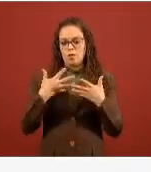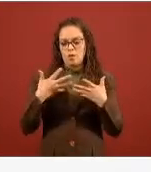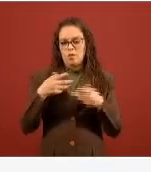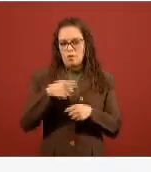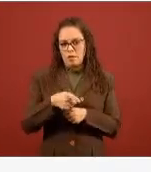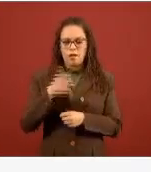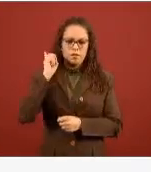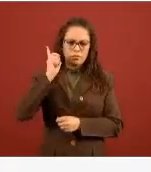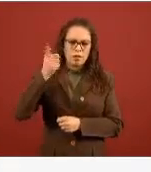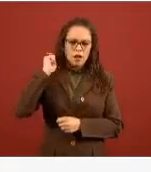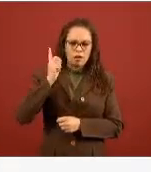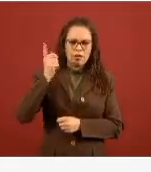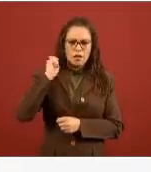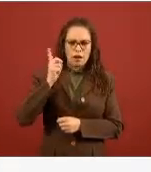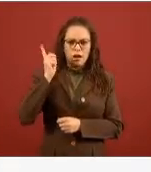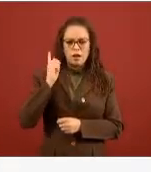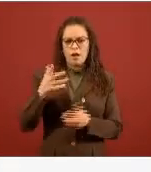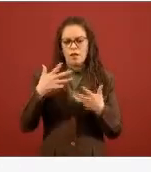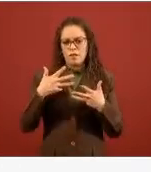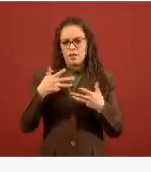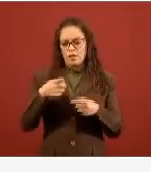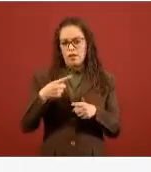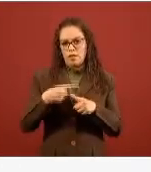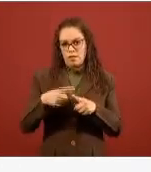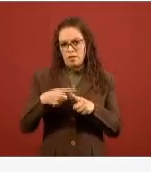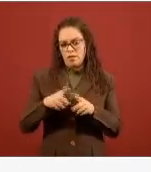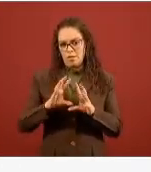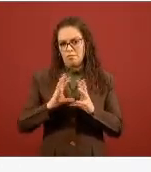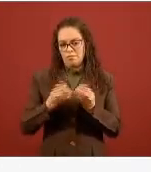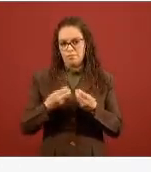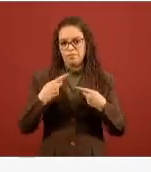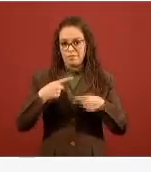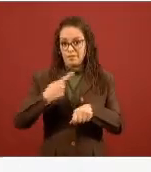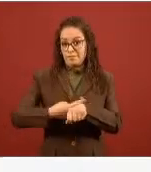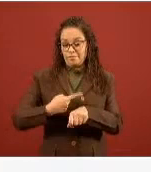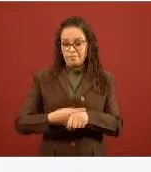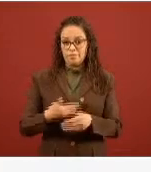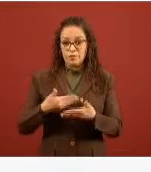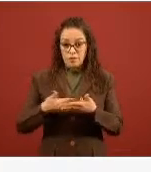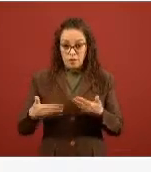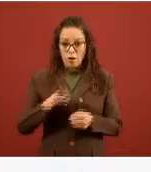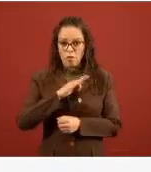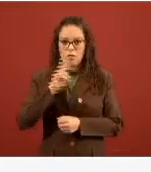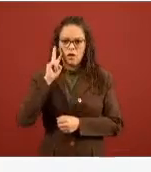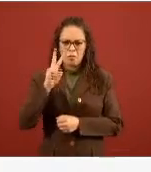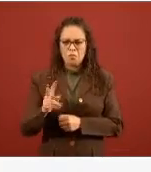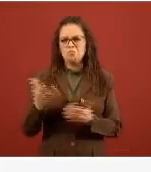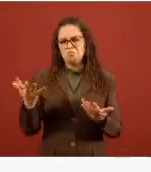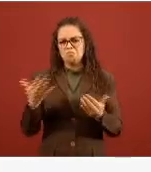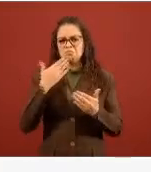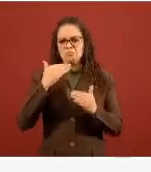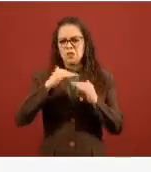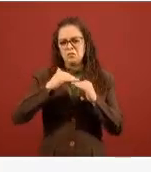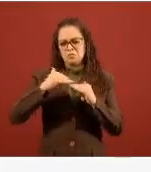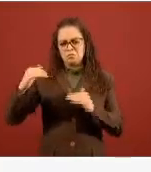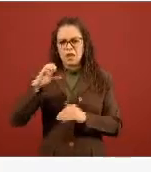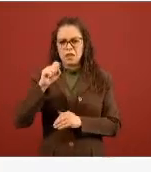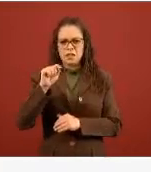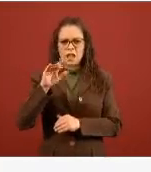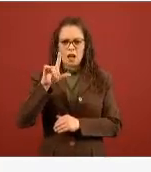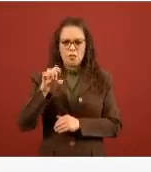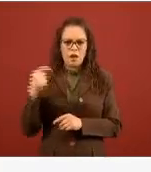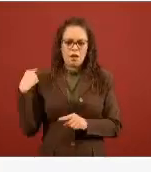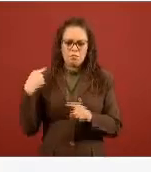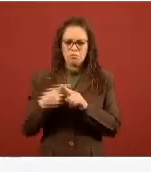de día con día, cómo se están comportando. Pues vemos ahora una tendencia, digamos, estable para los últimos al menos